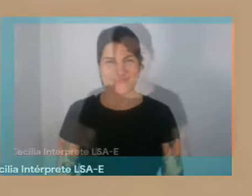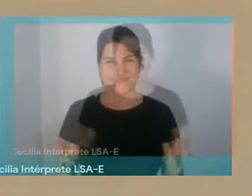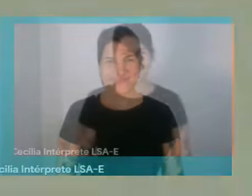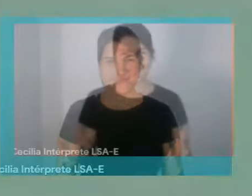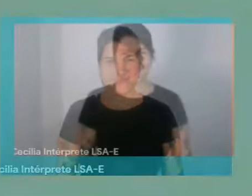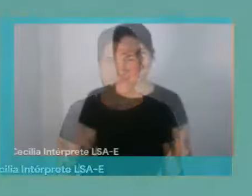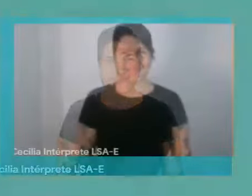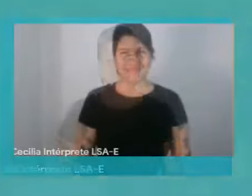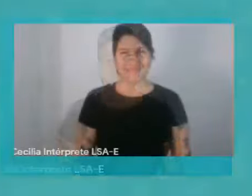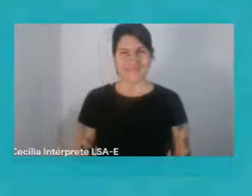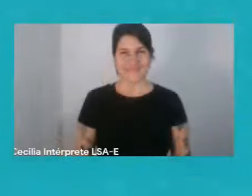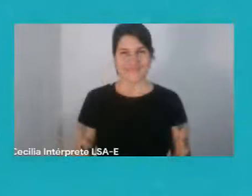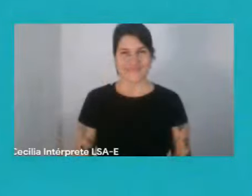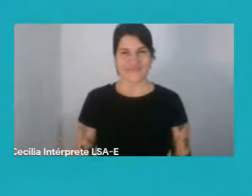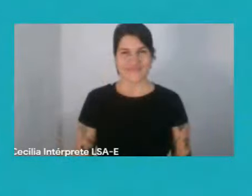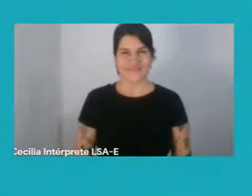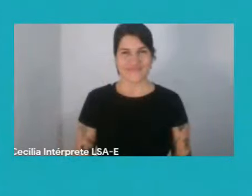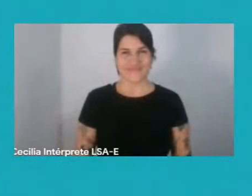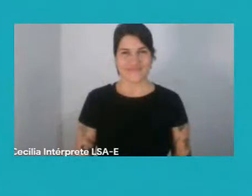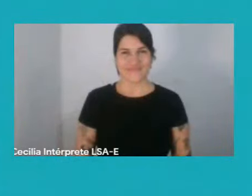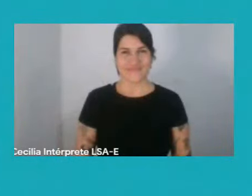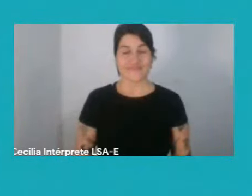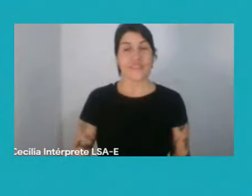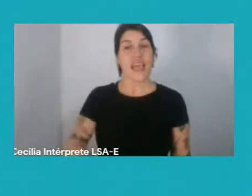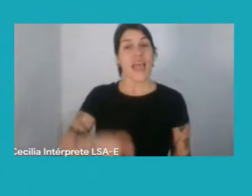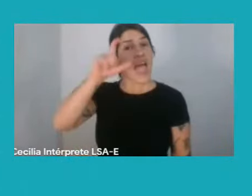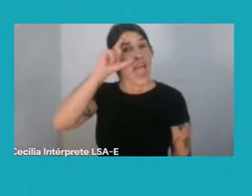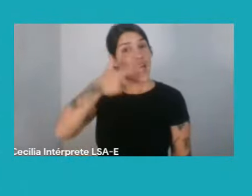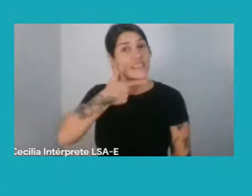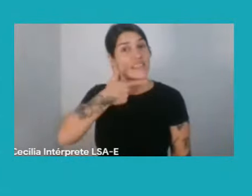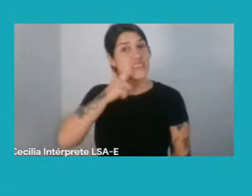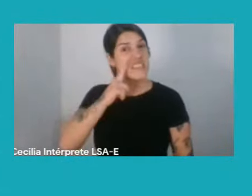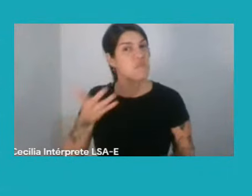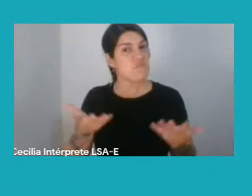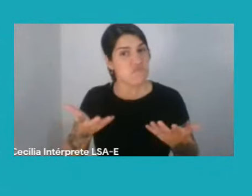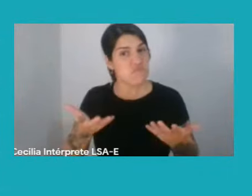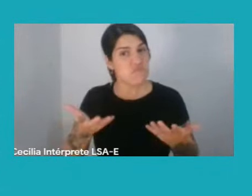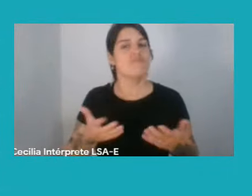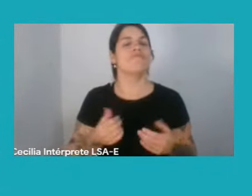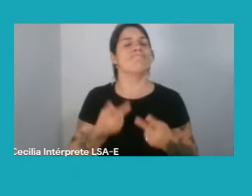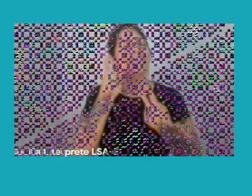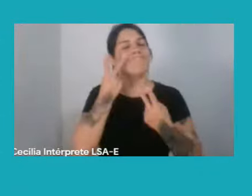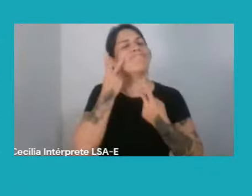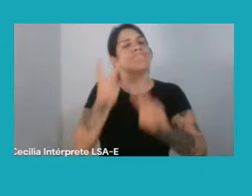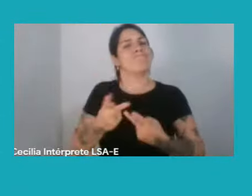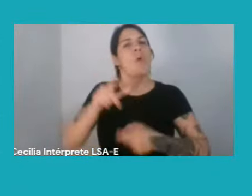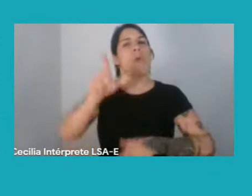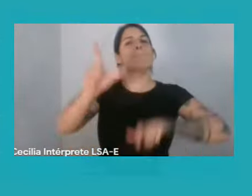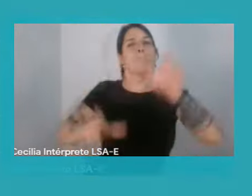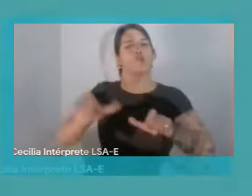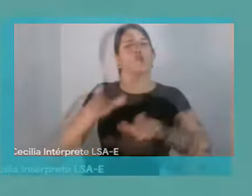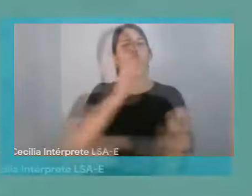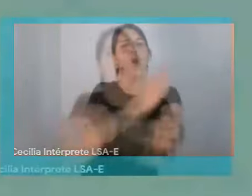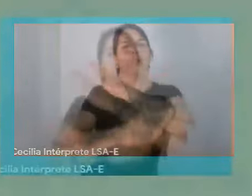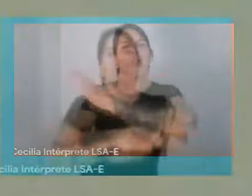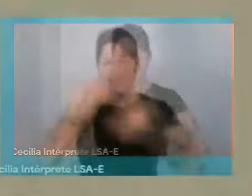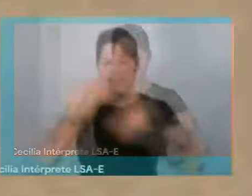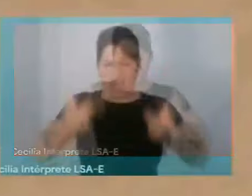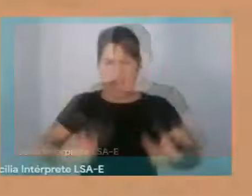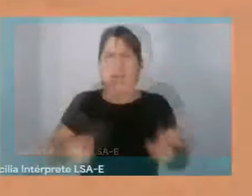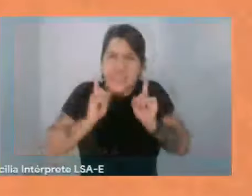ESI es reconocer que las personas con discapacidad somos sujetos de derecho, seres